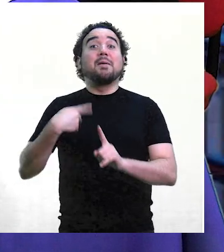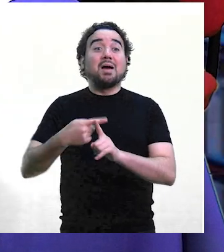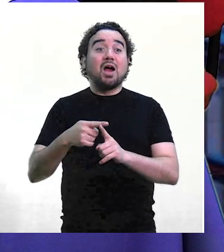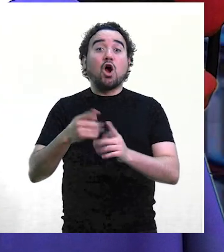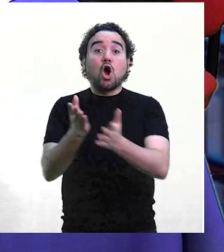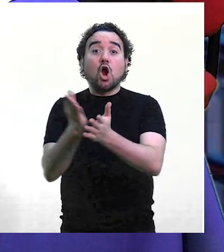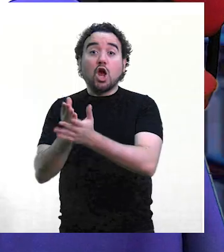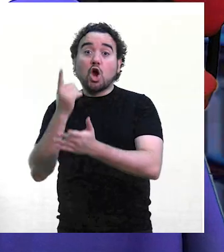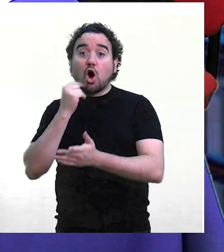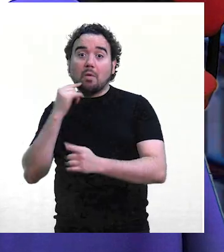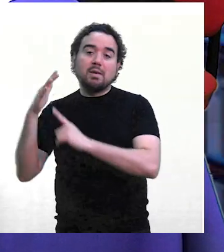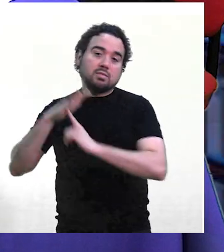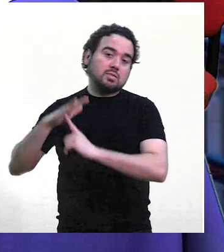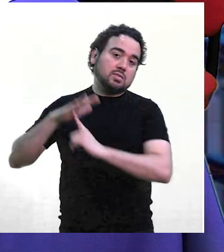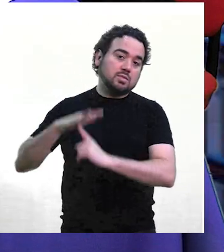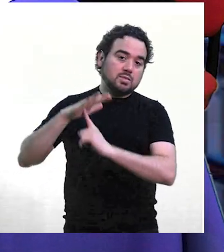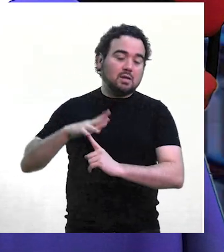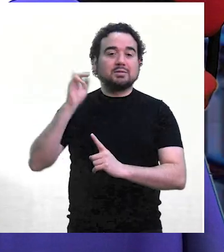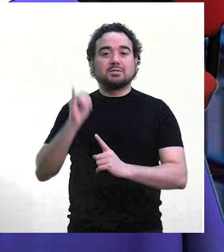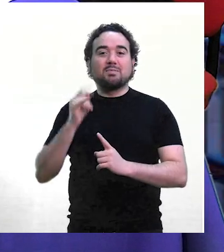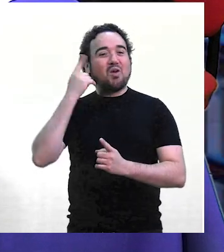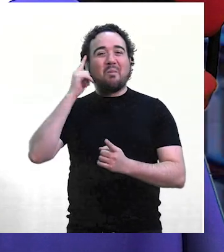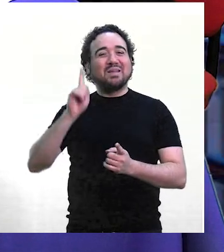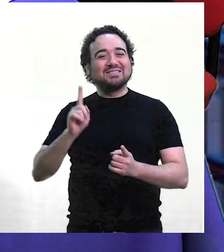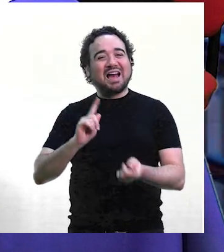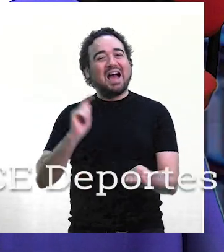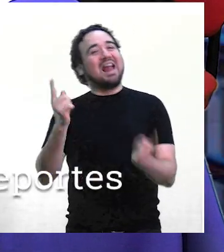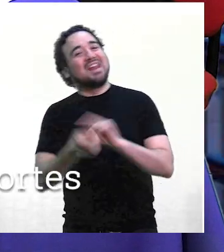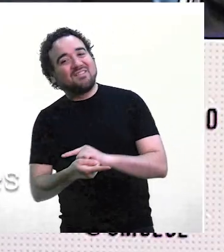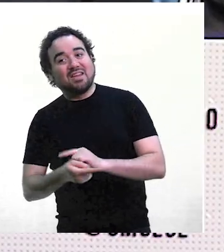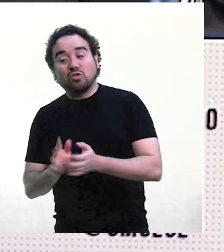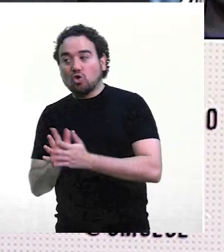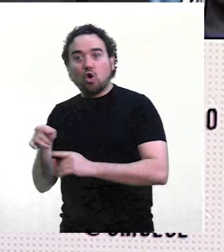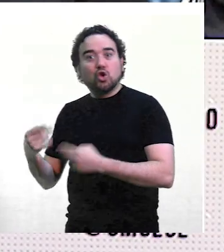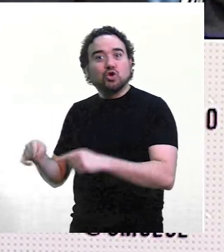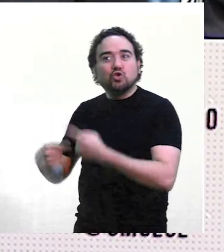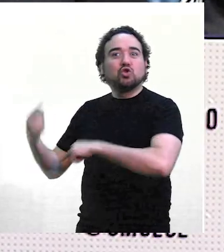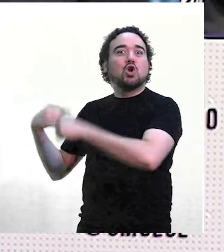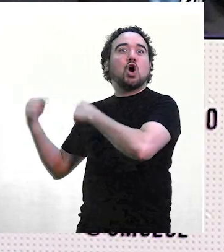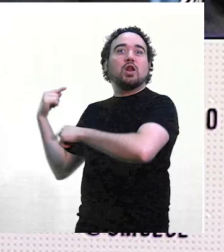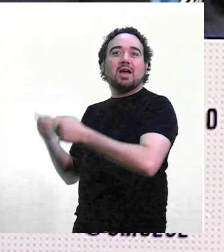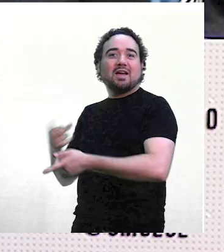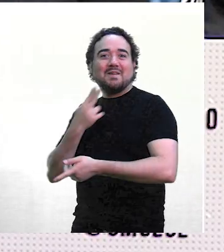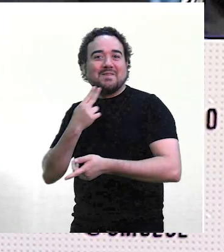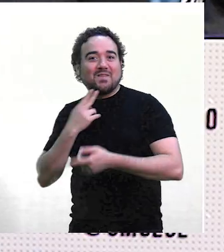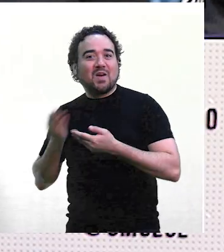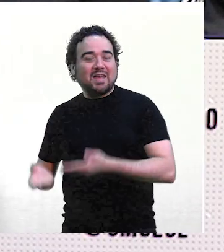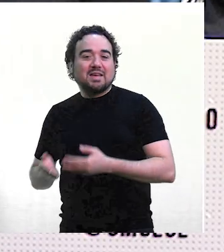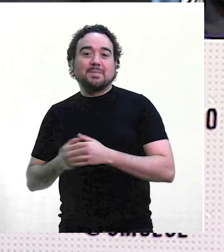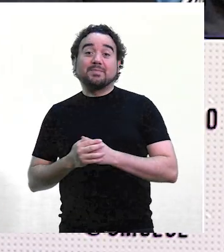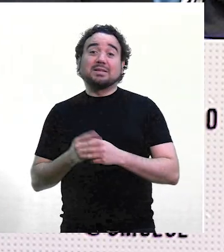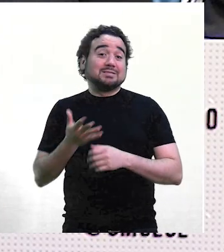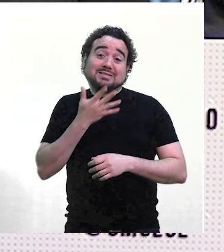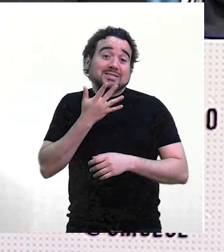entrar a ese colegio. Sí. Y que además estaba en un colegio de hombres donde era discriminada. Claro, Y- ¿no? pero no se piensa al revés en todo lo que ha pasado esa persona. Por Sí,